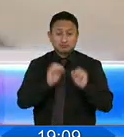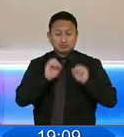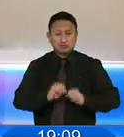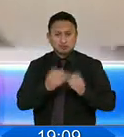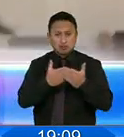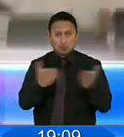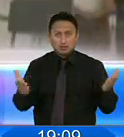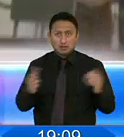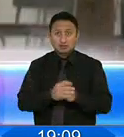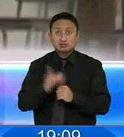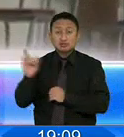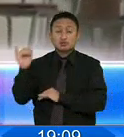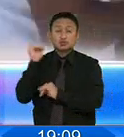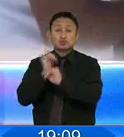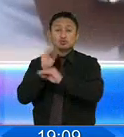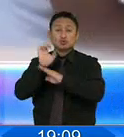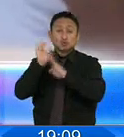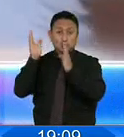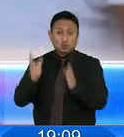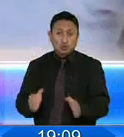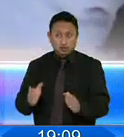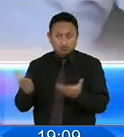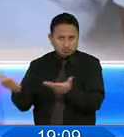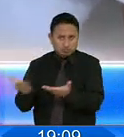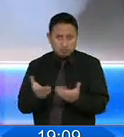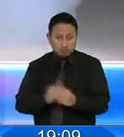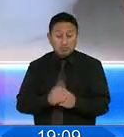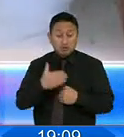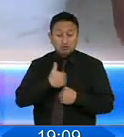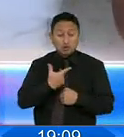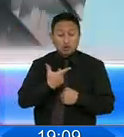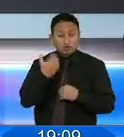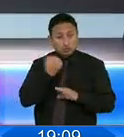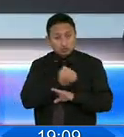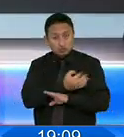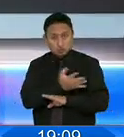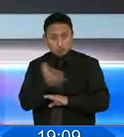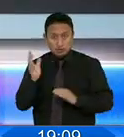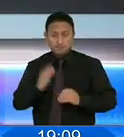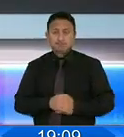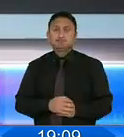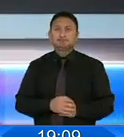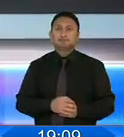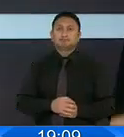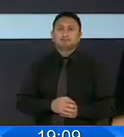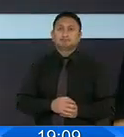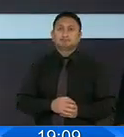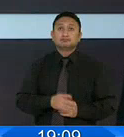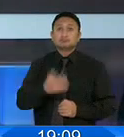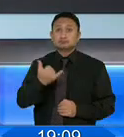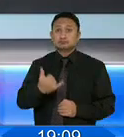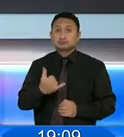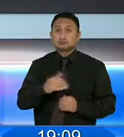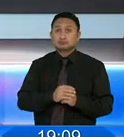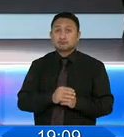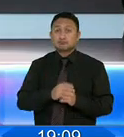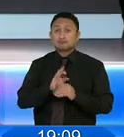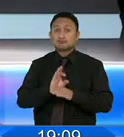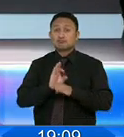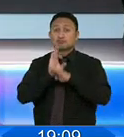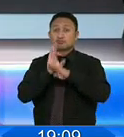de las instituciones ecuatorianas ante las observaciones de sus delegados. Hemos sido testigo de la receptividad a